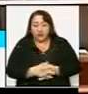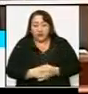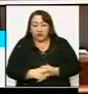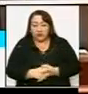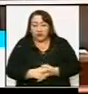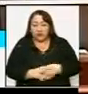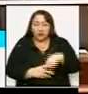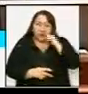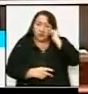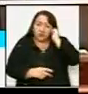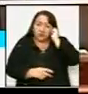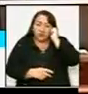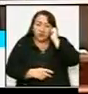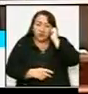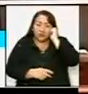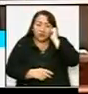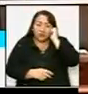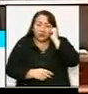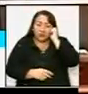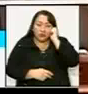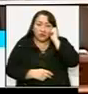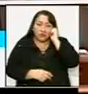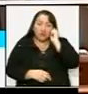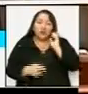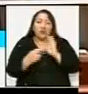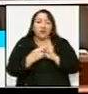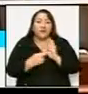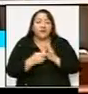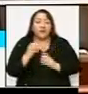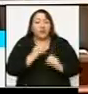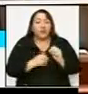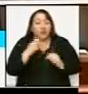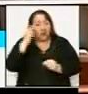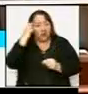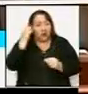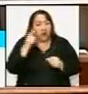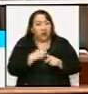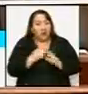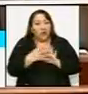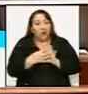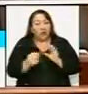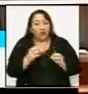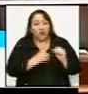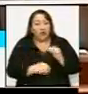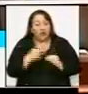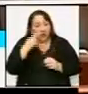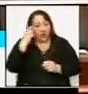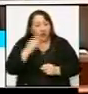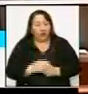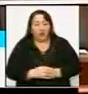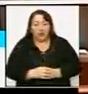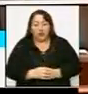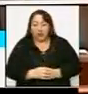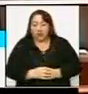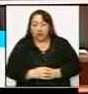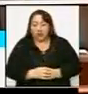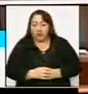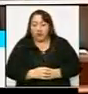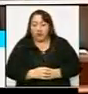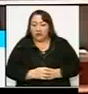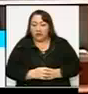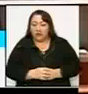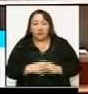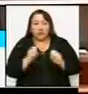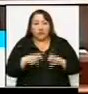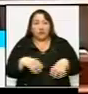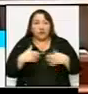de renuncia al registro de organizaciones políticas, así como una copia a la organización política. La renuncia